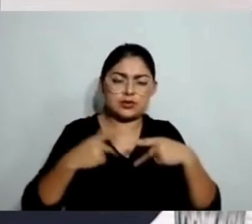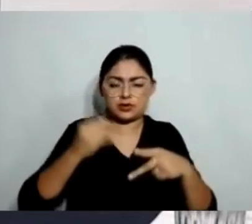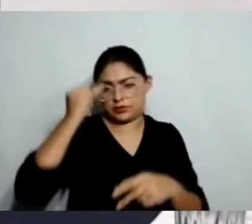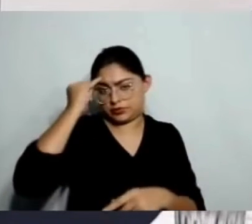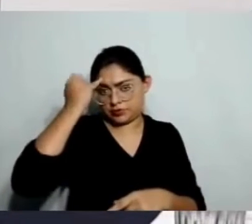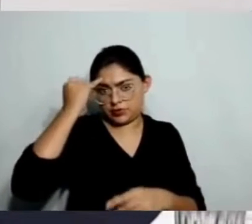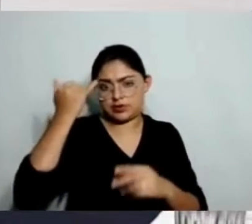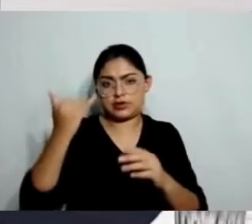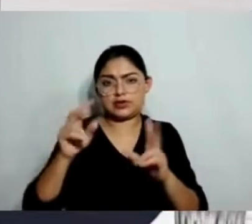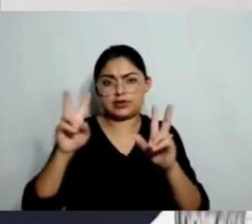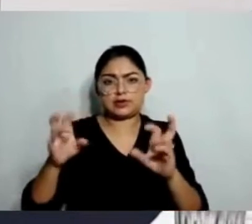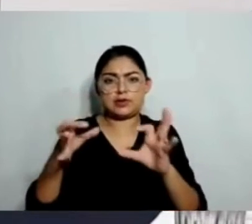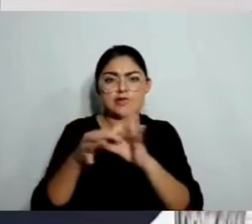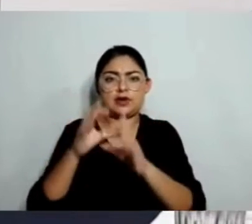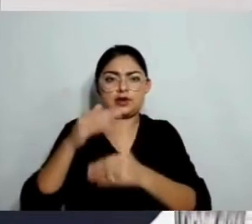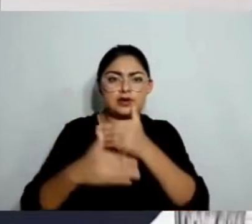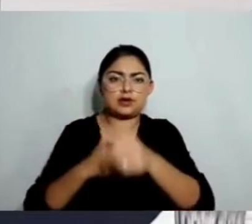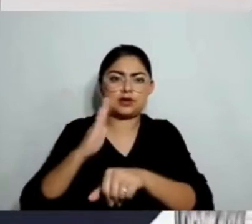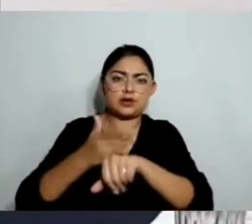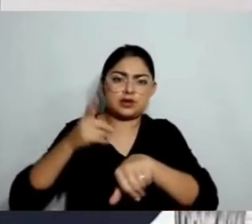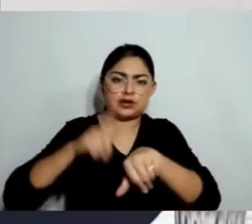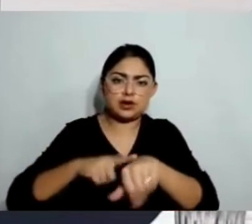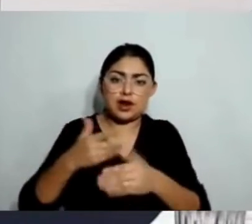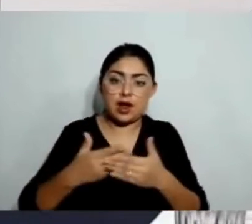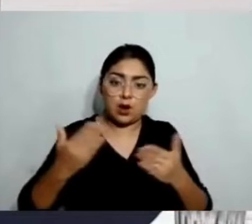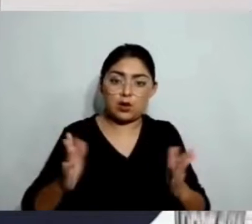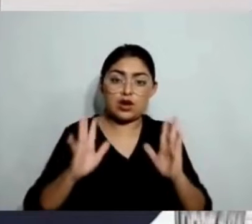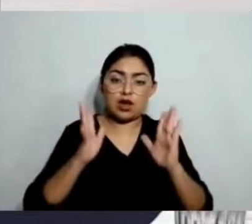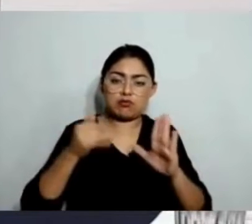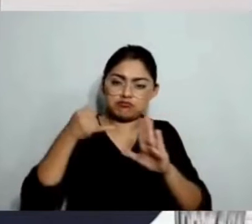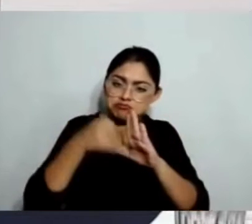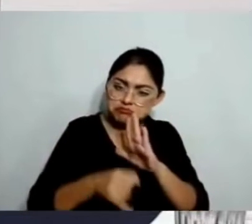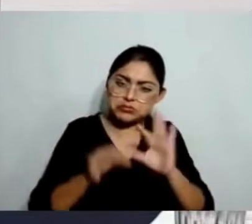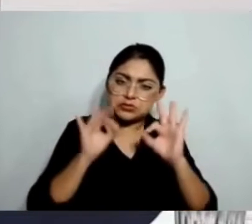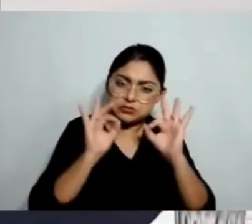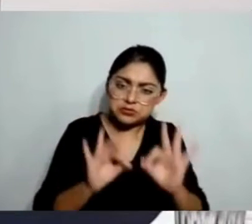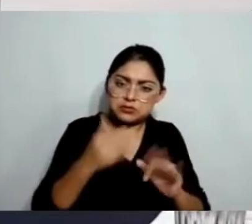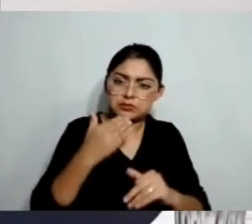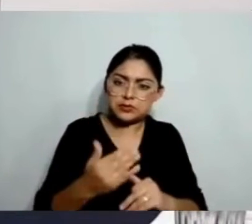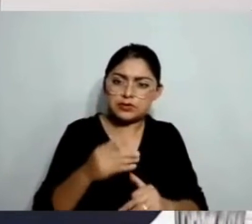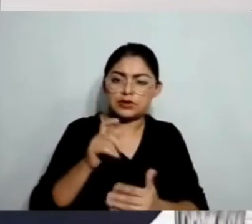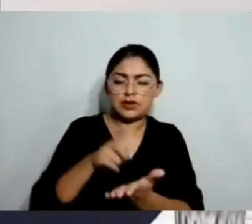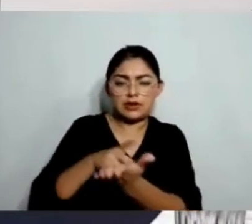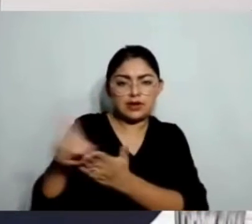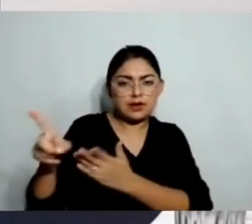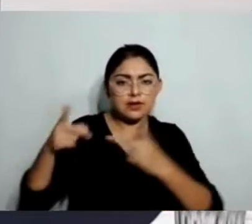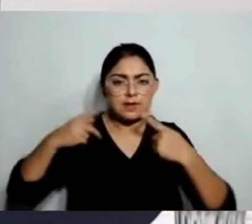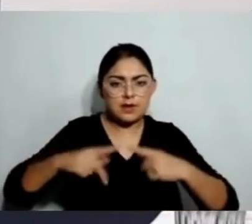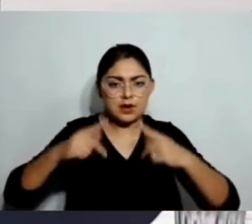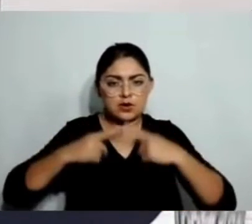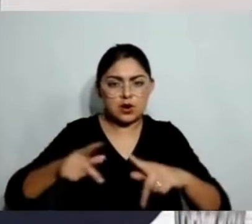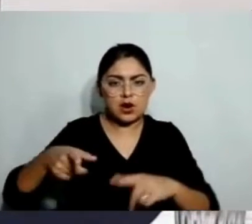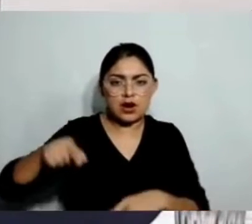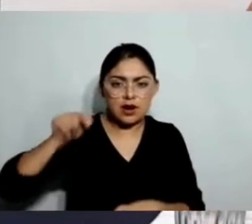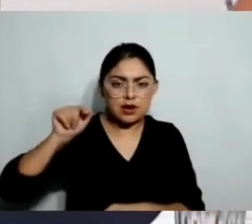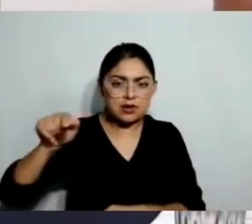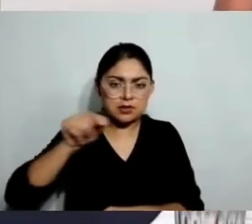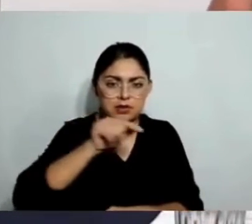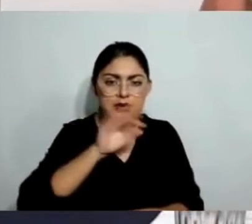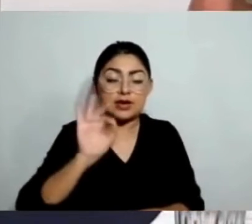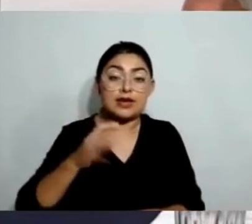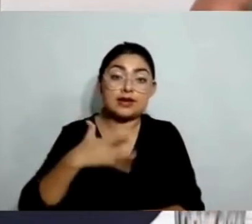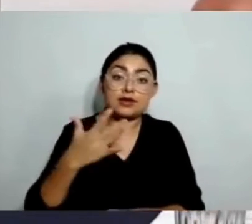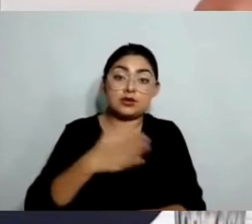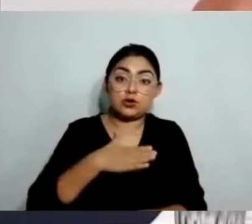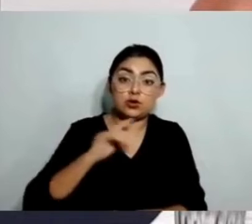forma bastante sólida diría eh las los derechos que tiene una persona que se auto escribe como indígena en el